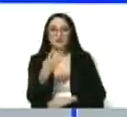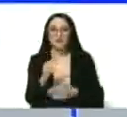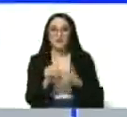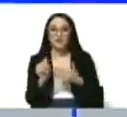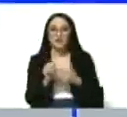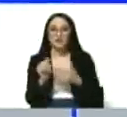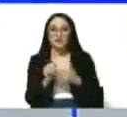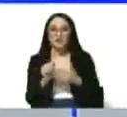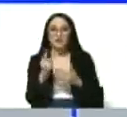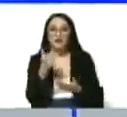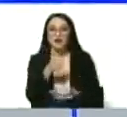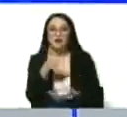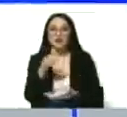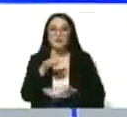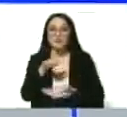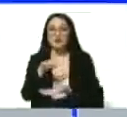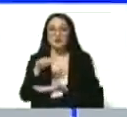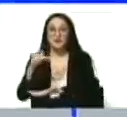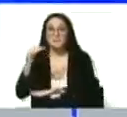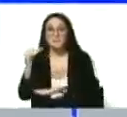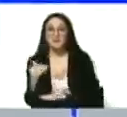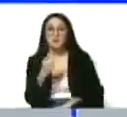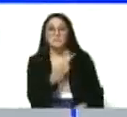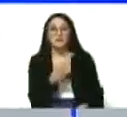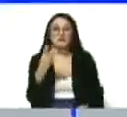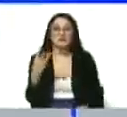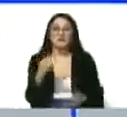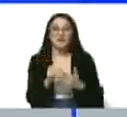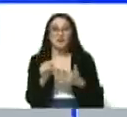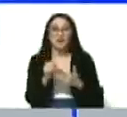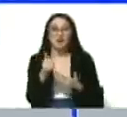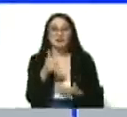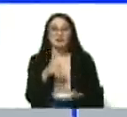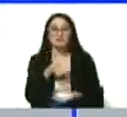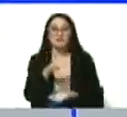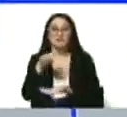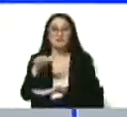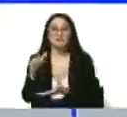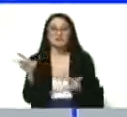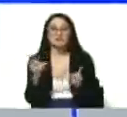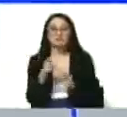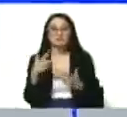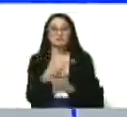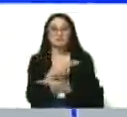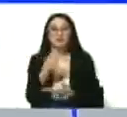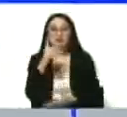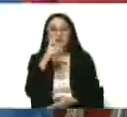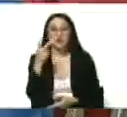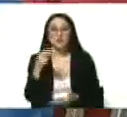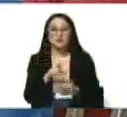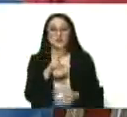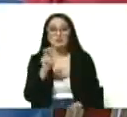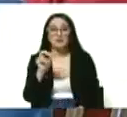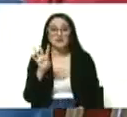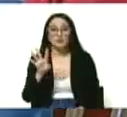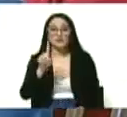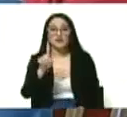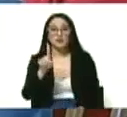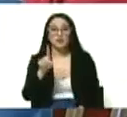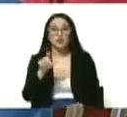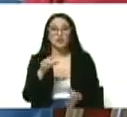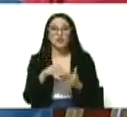$64 por barril, disminuyó a $23 por barril, cerrando en ese año 2020 en $41 por